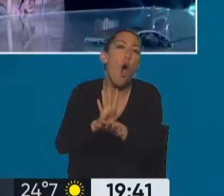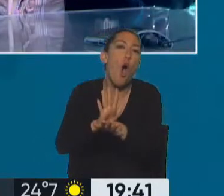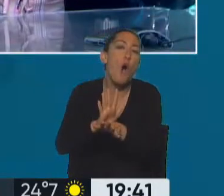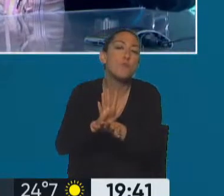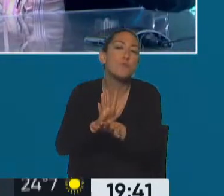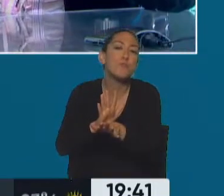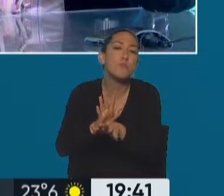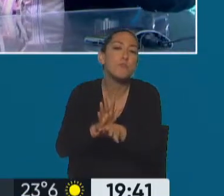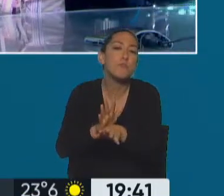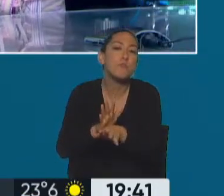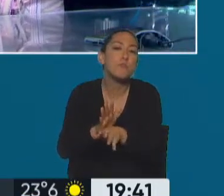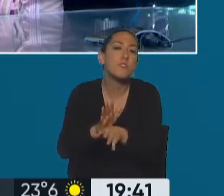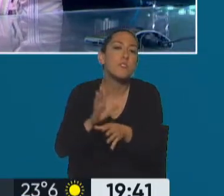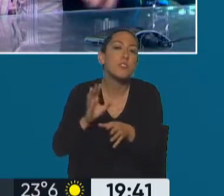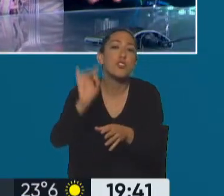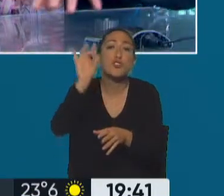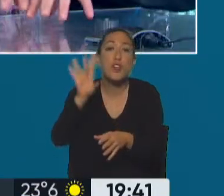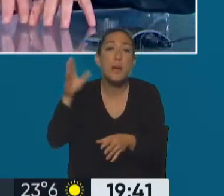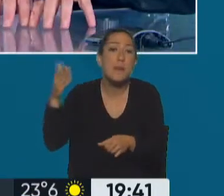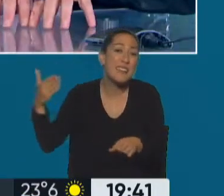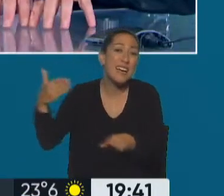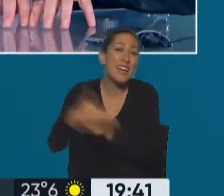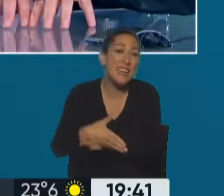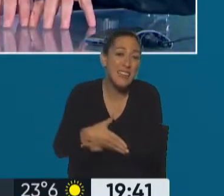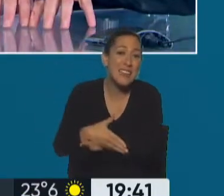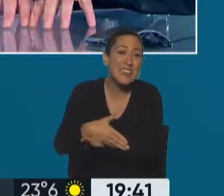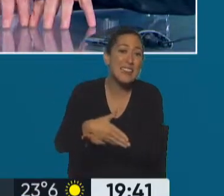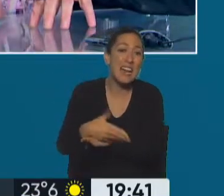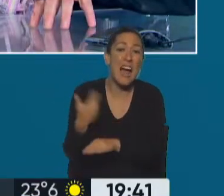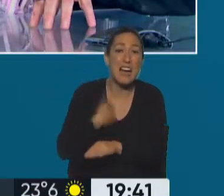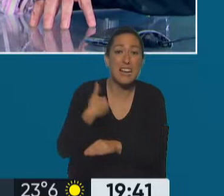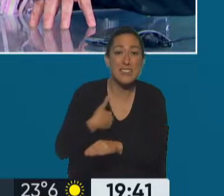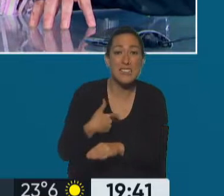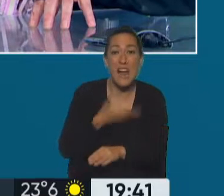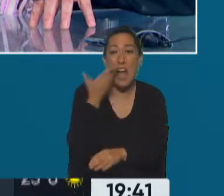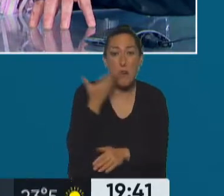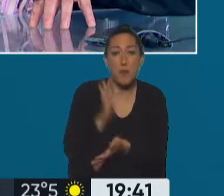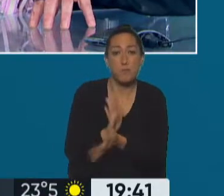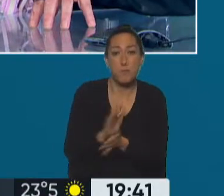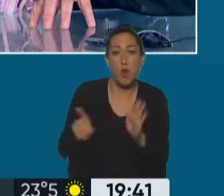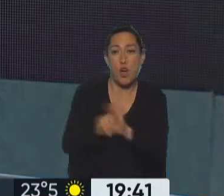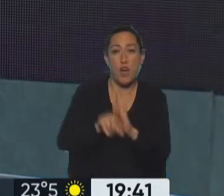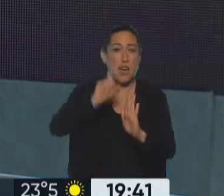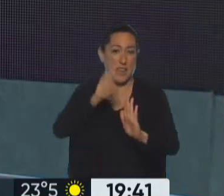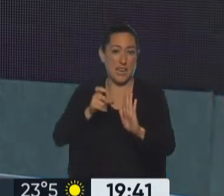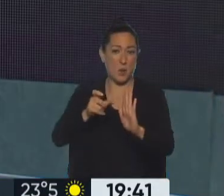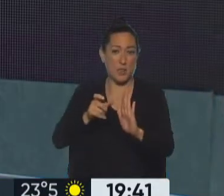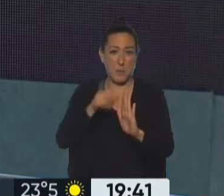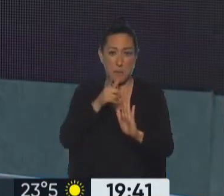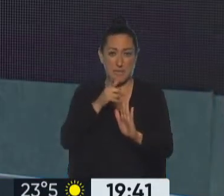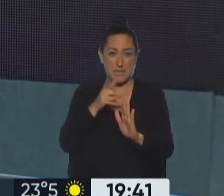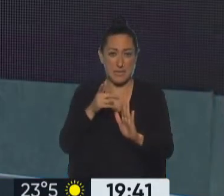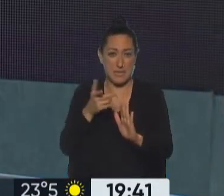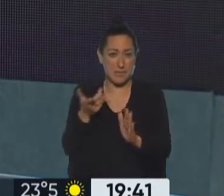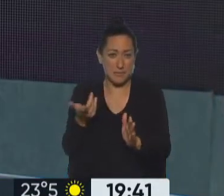habilitando solo por el hecho de ingresar a la Argentina que se lo trate como un delincuente para asociarlo la criminalidad